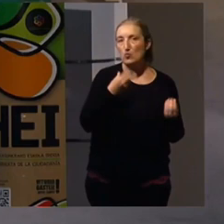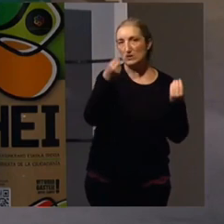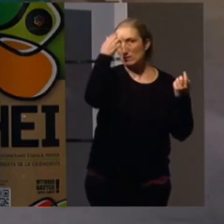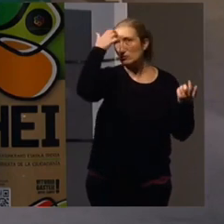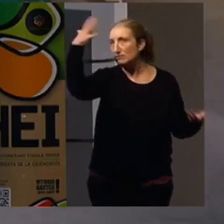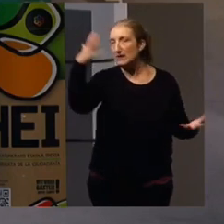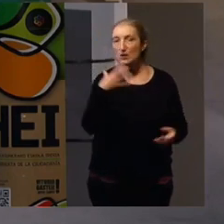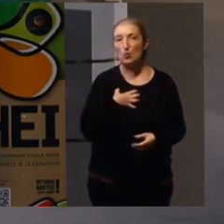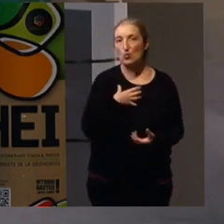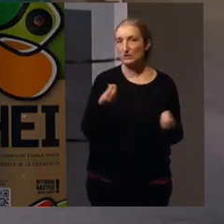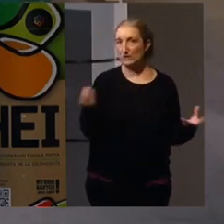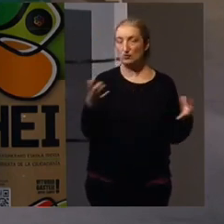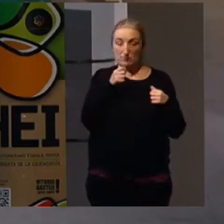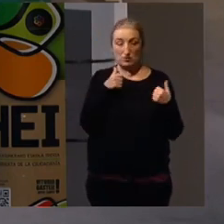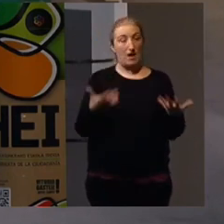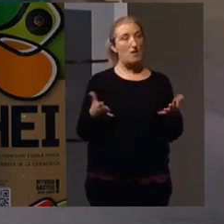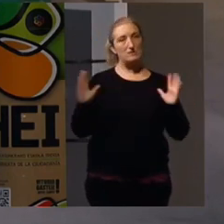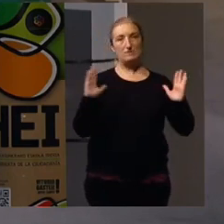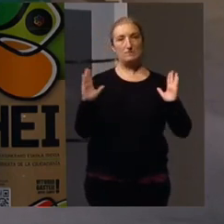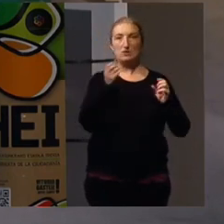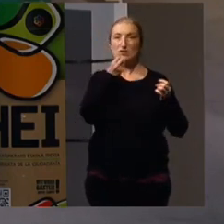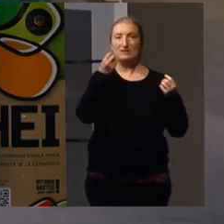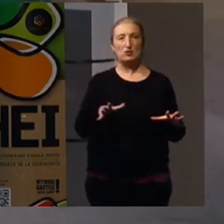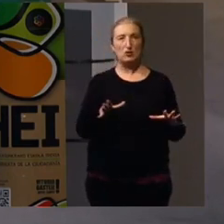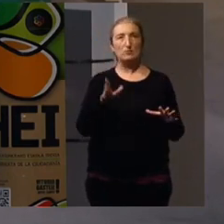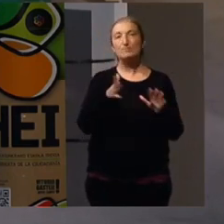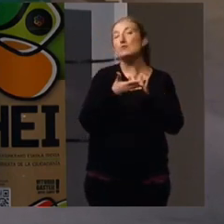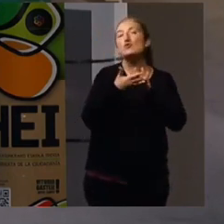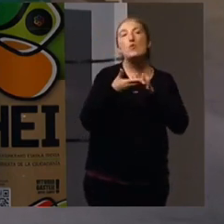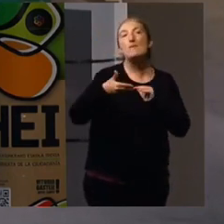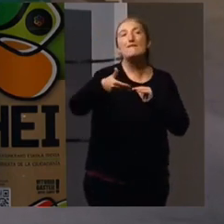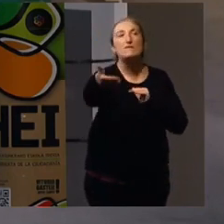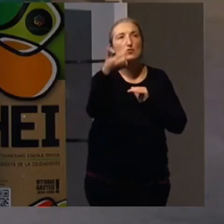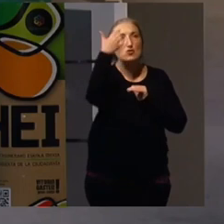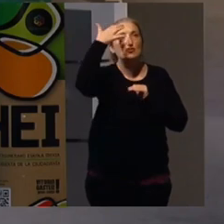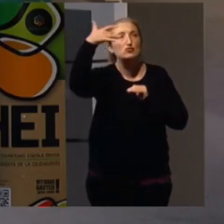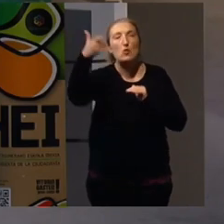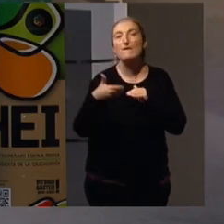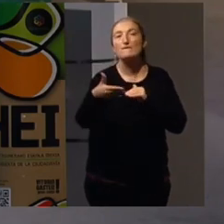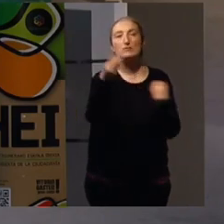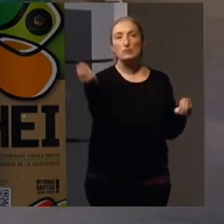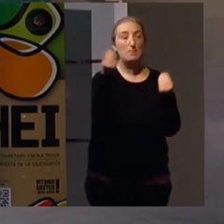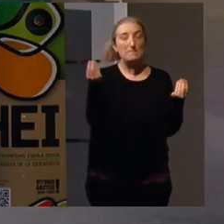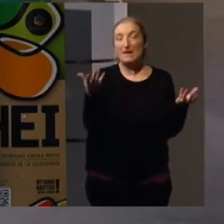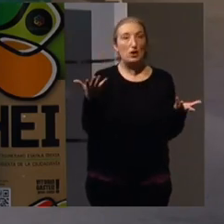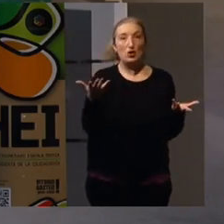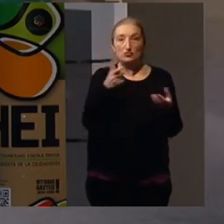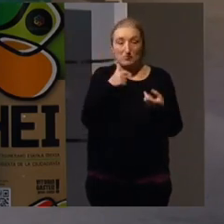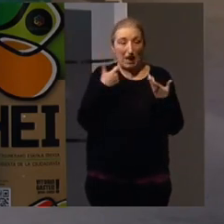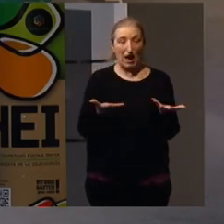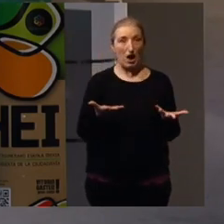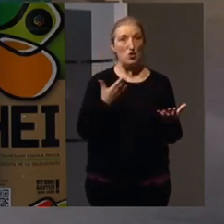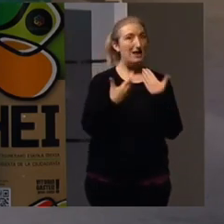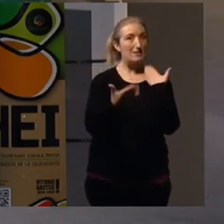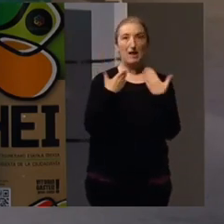no estamos siendo, o sea, no, este momento histórico no habla del futuro, no sueña con un futuro mejor, y en tanto que eso no está